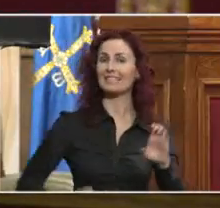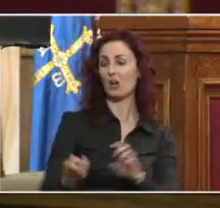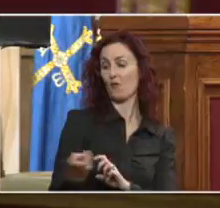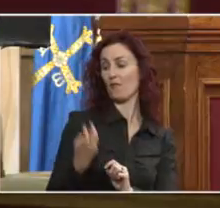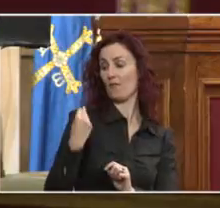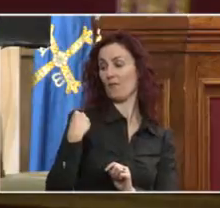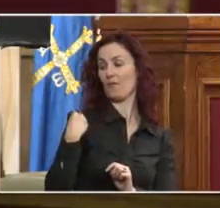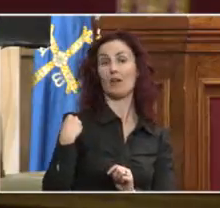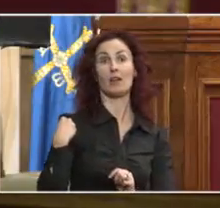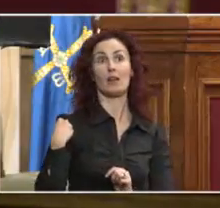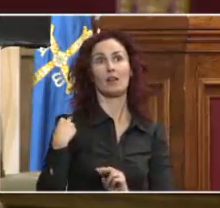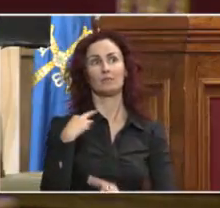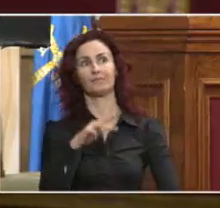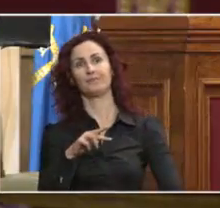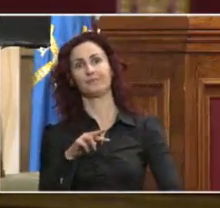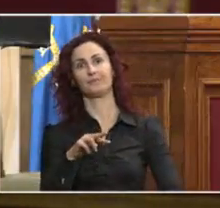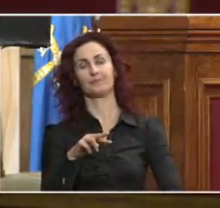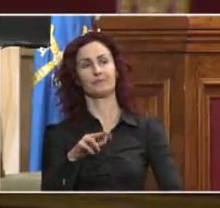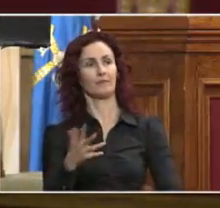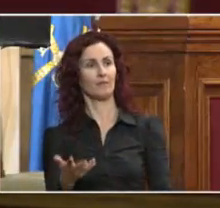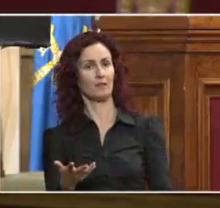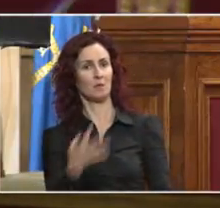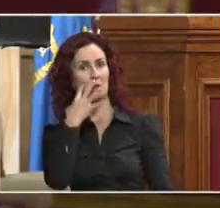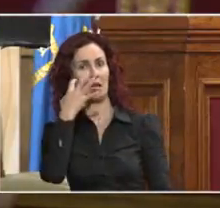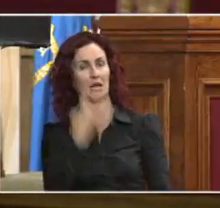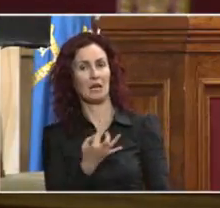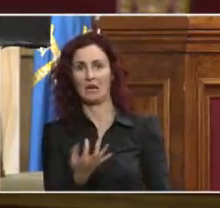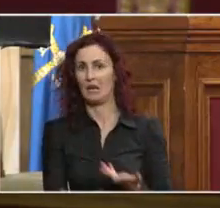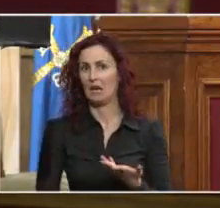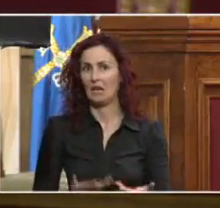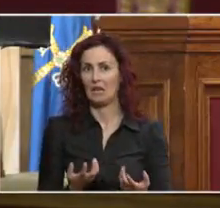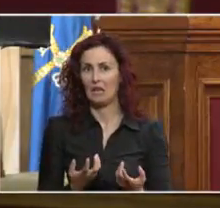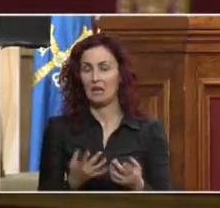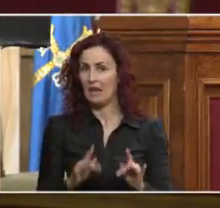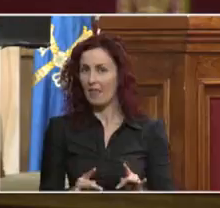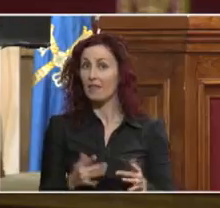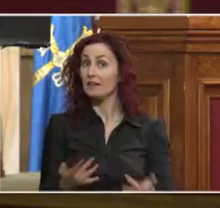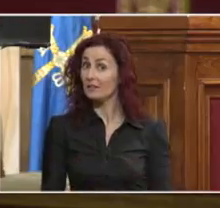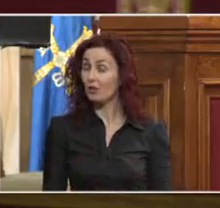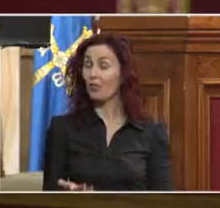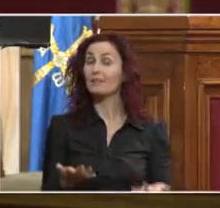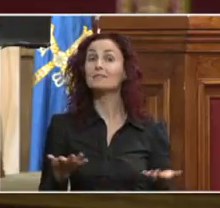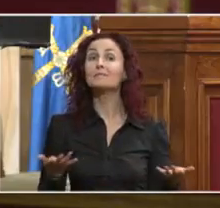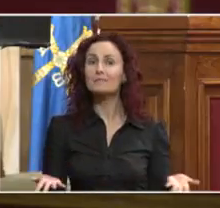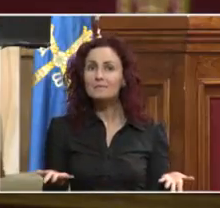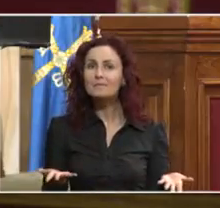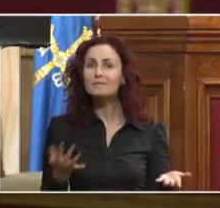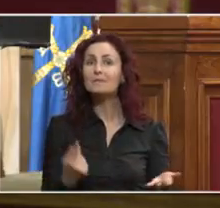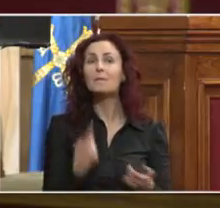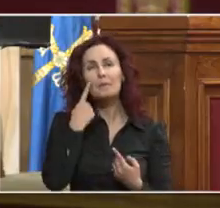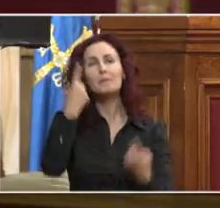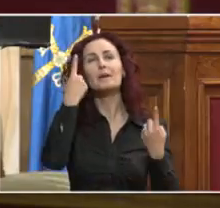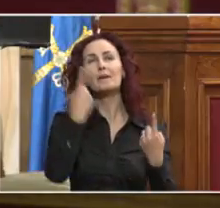un recital nuestro en un ambiente para el cual no estaban para nada preparados. Y nos pasó una vez justamente en uno de nuestros primeros viajes a